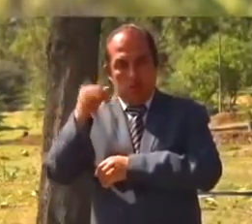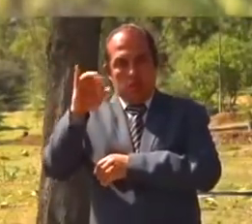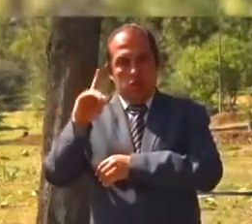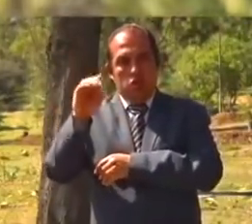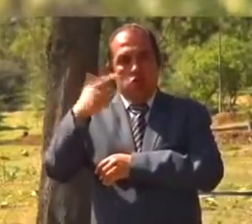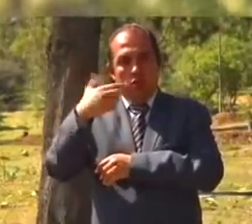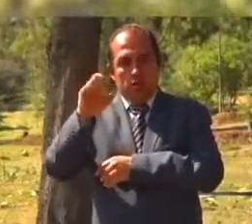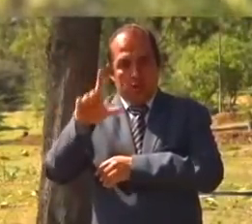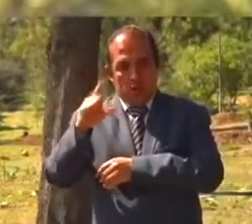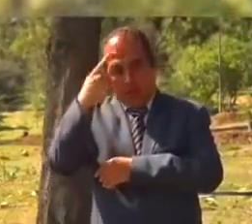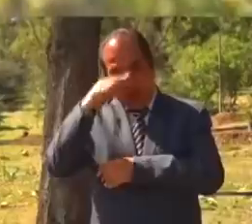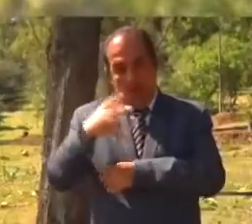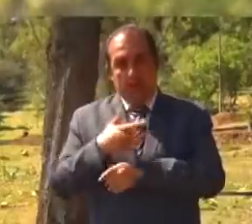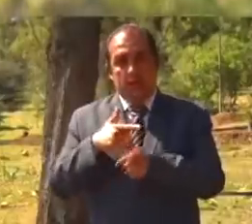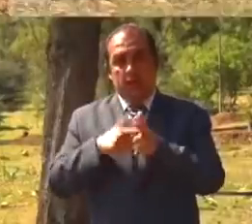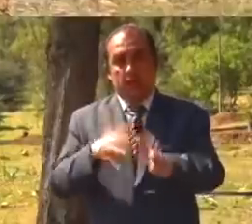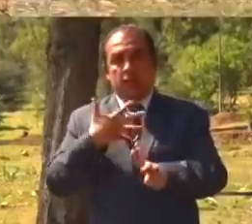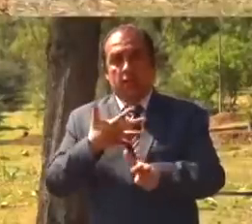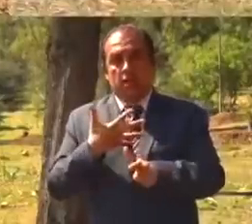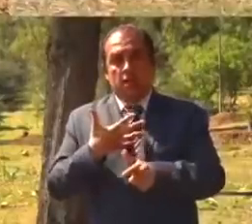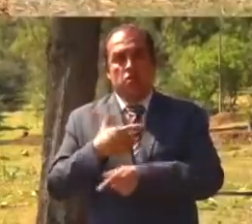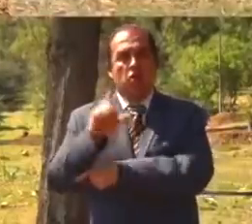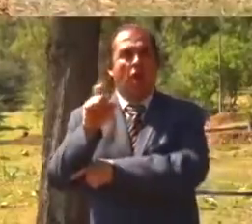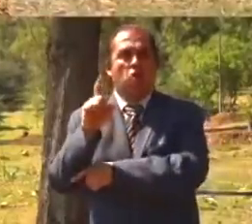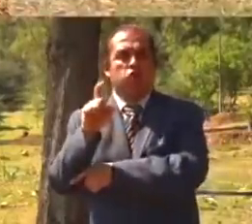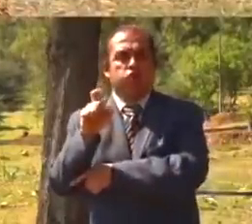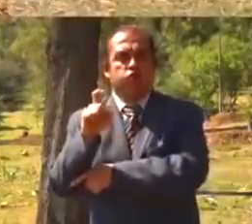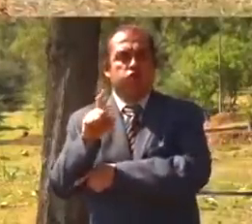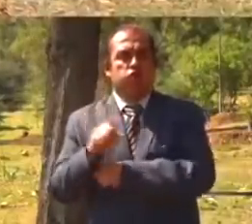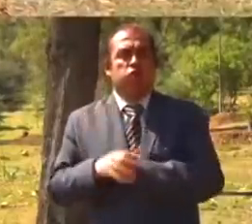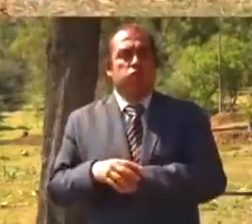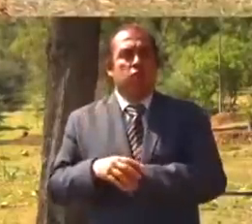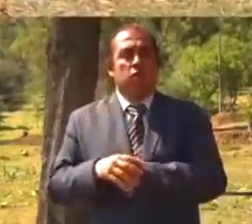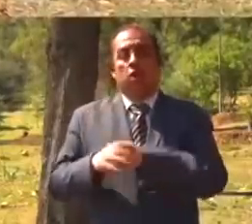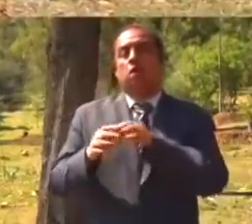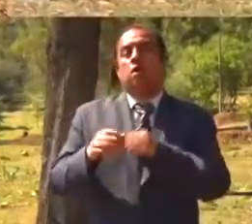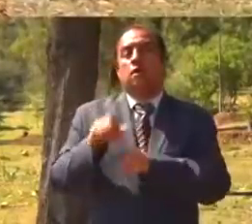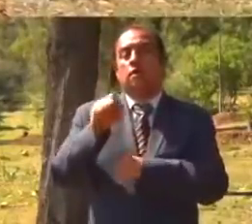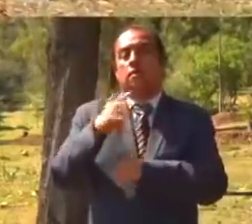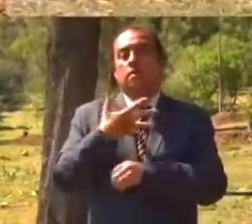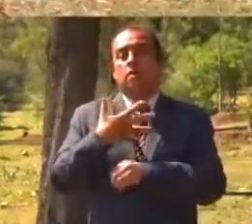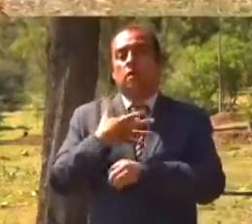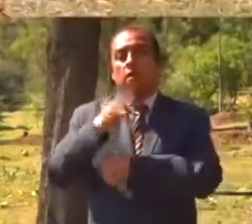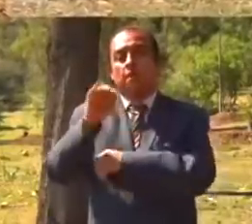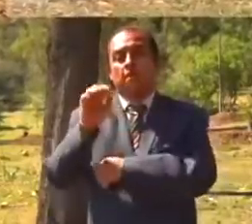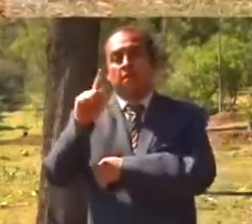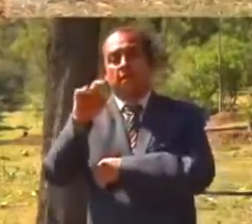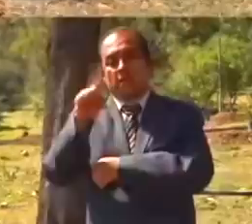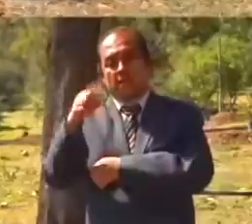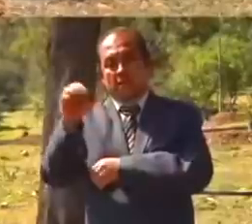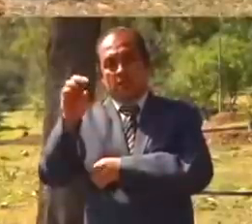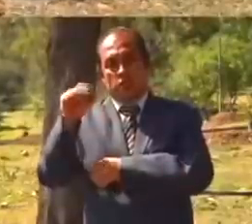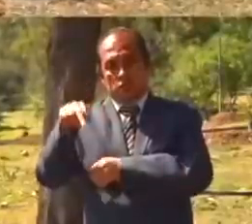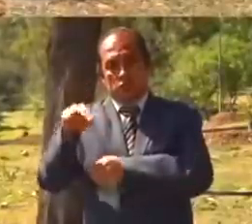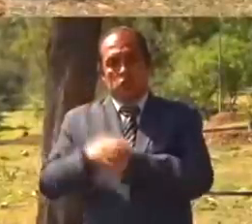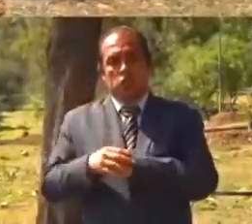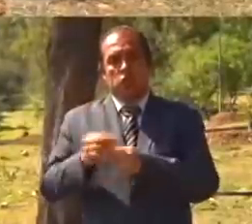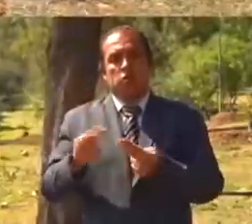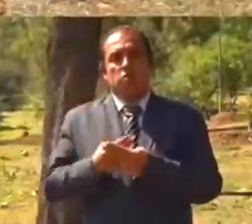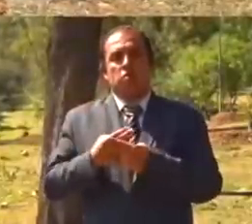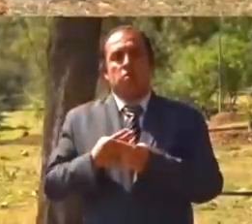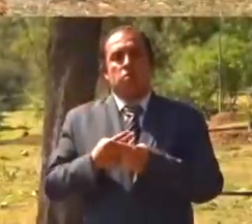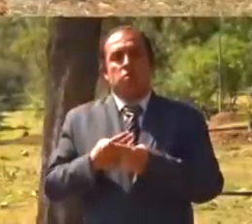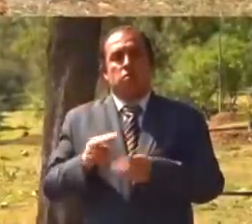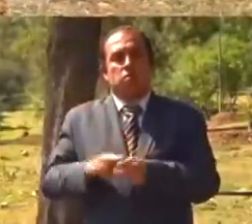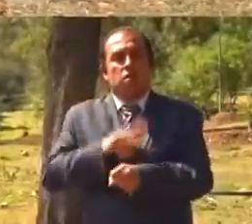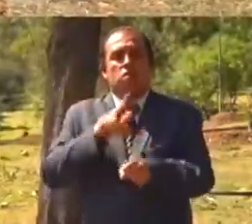que pueda mantener la humedad y al mismo tiempo una fertilización natural que permita que estos árboles que se están